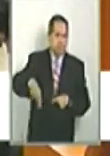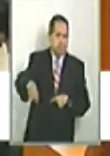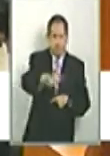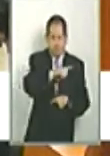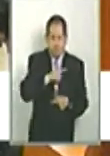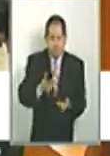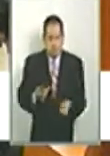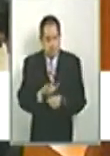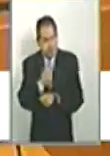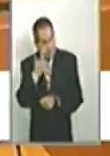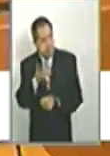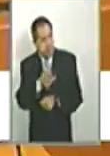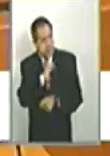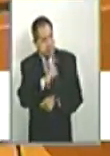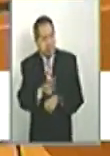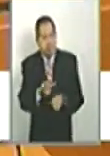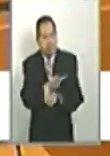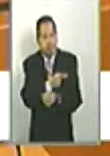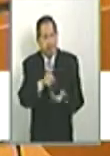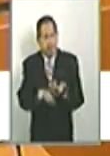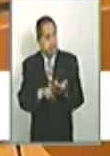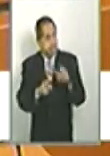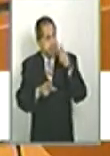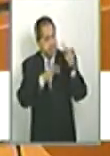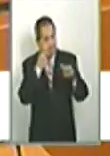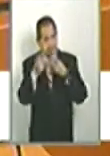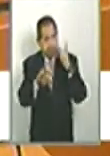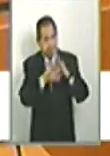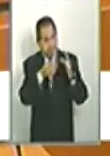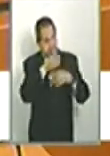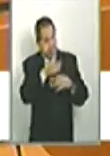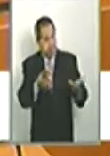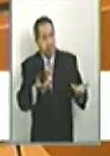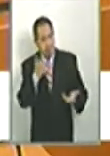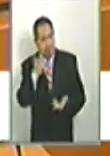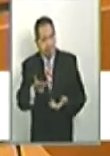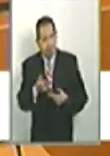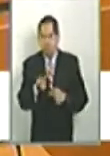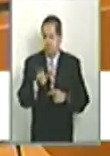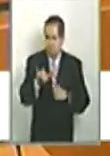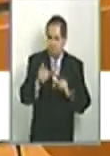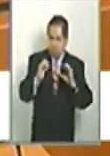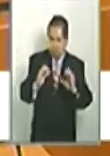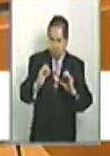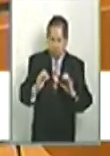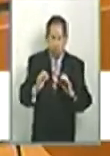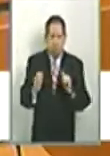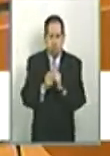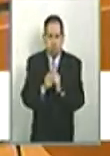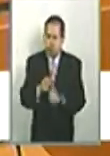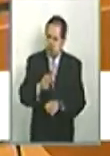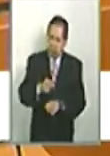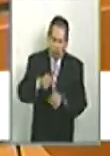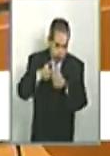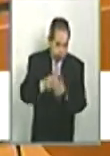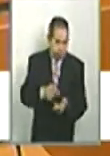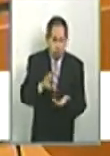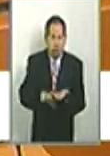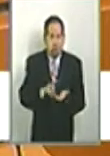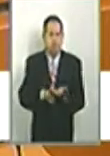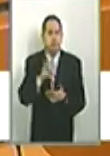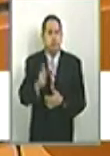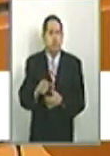a ver qué va a resultar de todo lo que se ha anunciado y desde luego cuidar que se mantenga la vigencia de